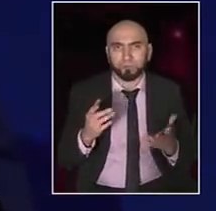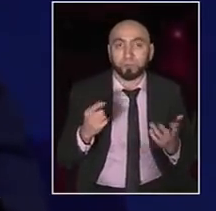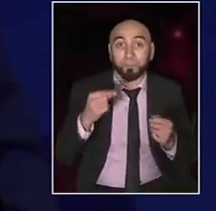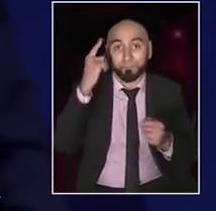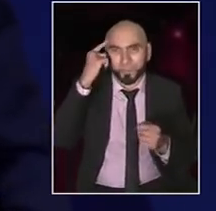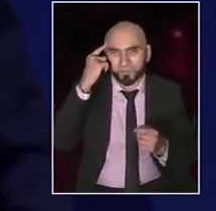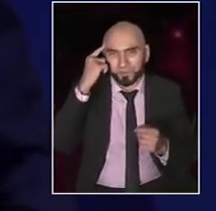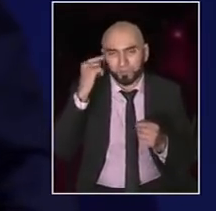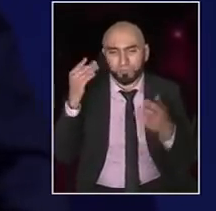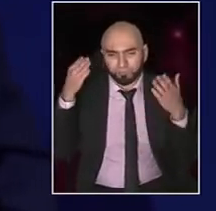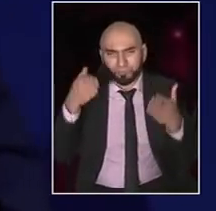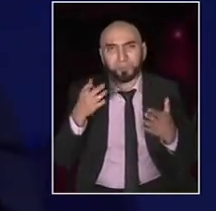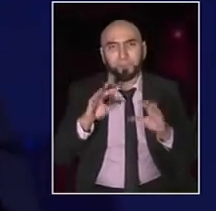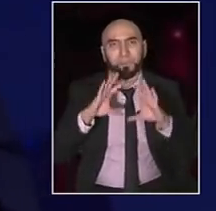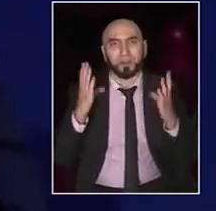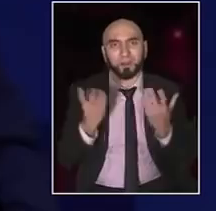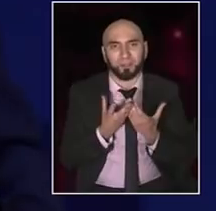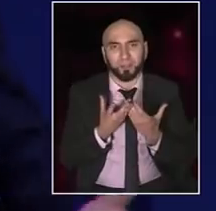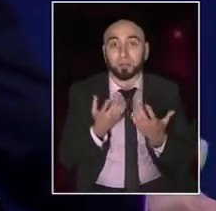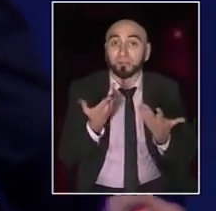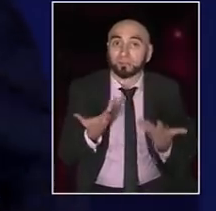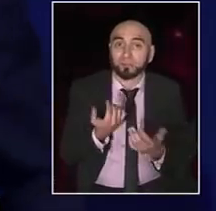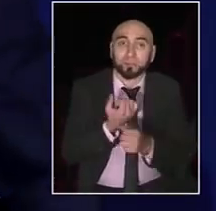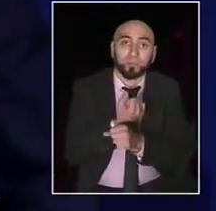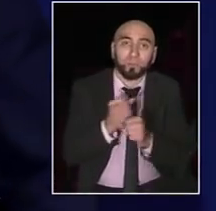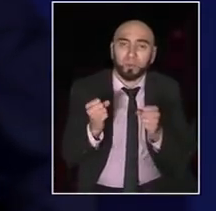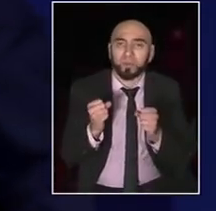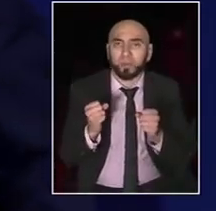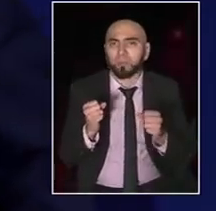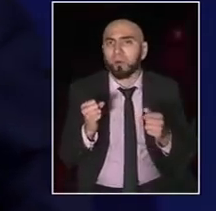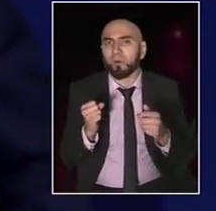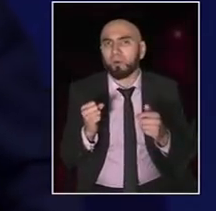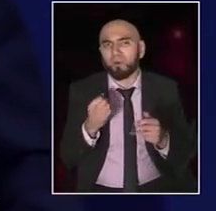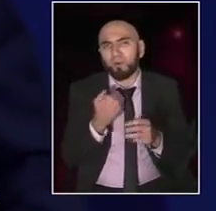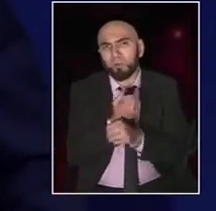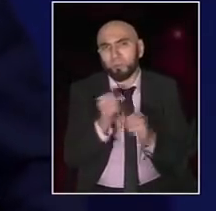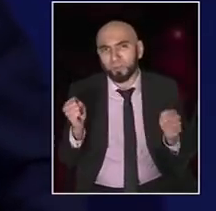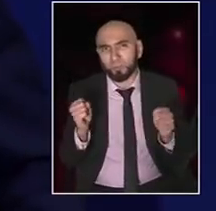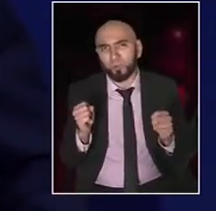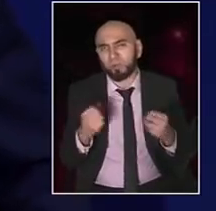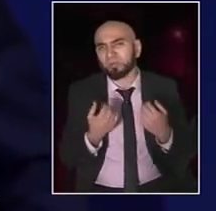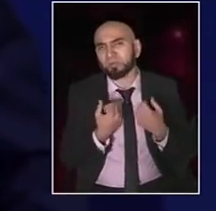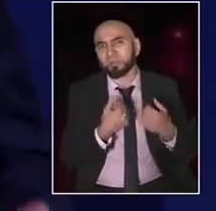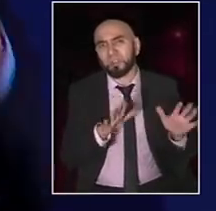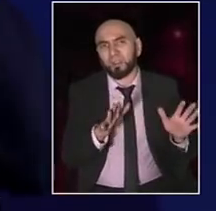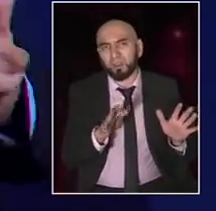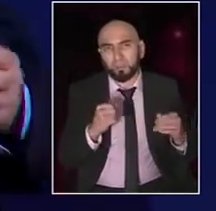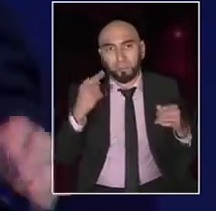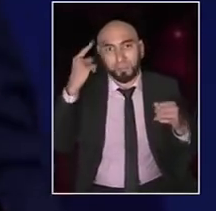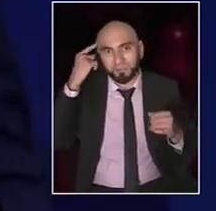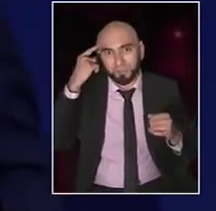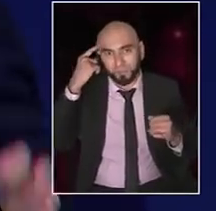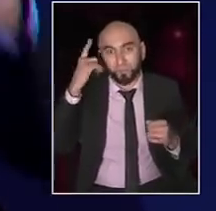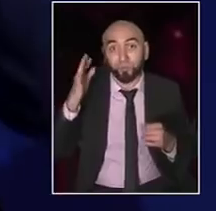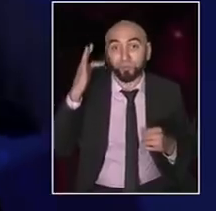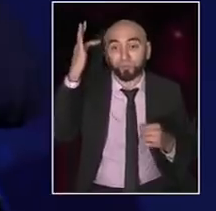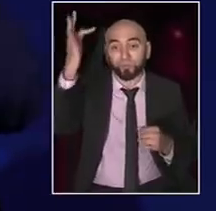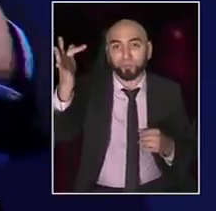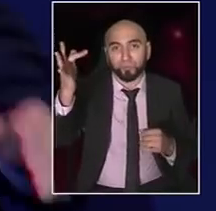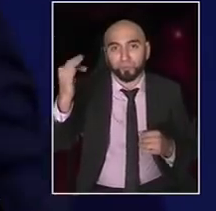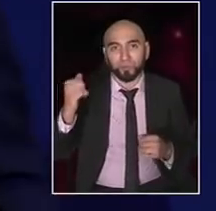dejar, y yo creo que ese es el punto del Congreso del Futuro, no podemos dejar que el pensamiento del futuro, que el diseño del futuro, que